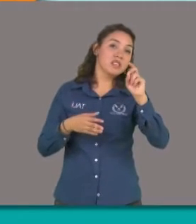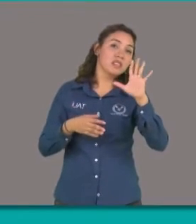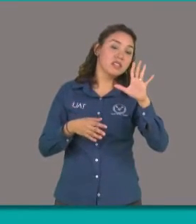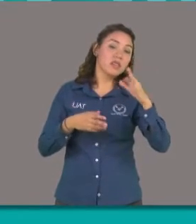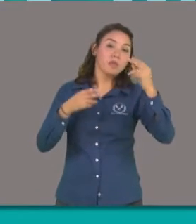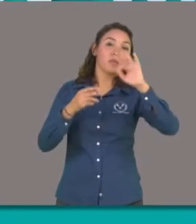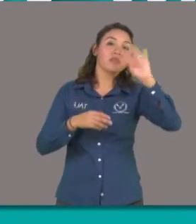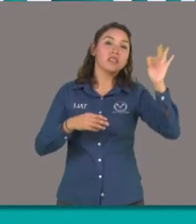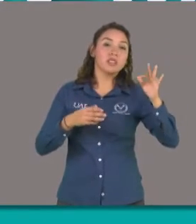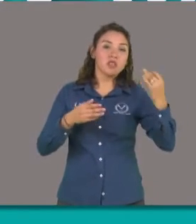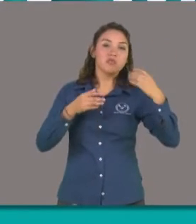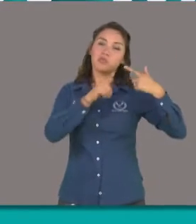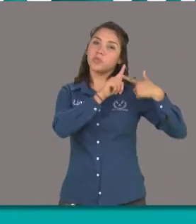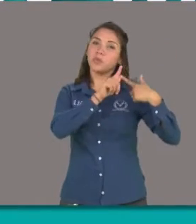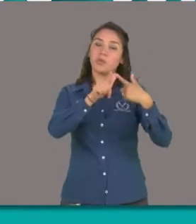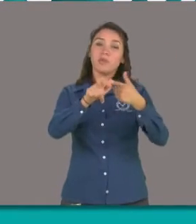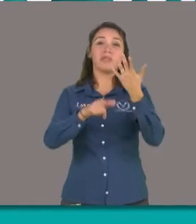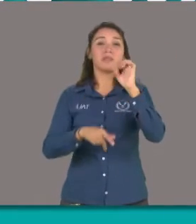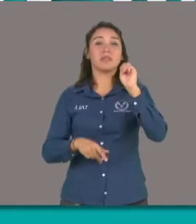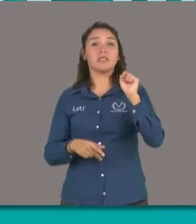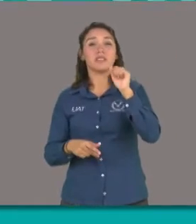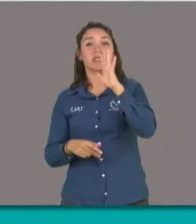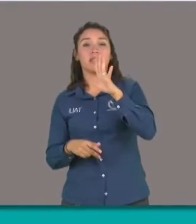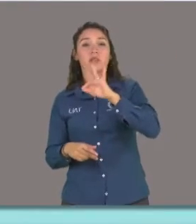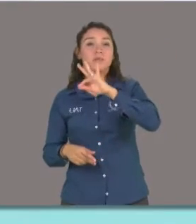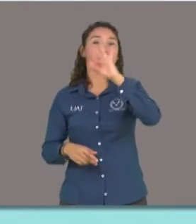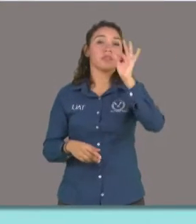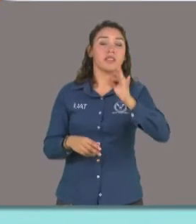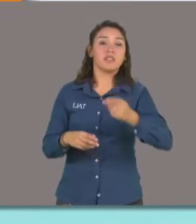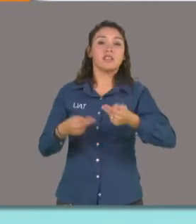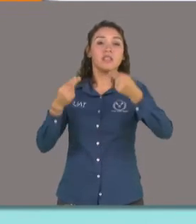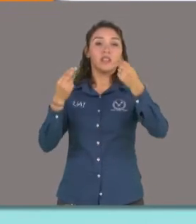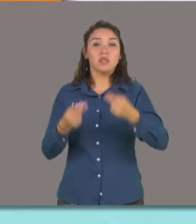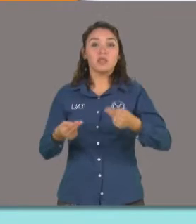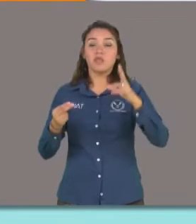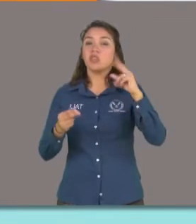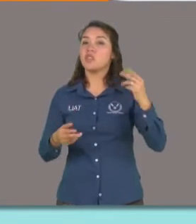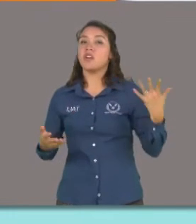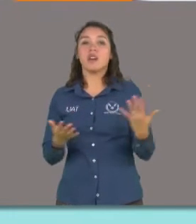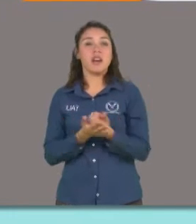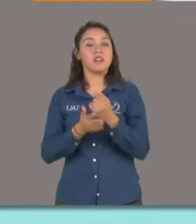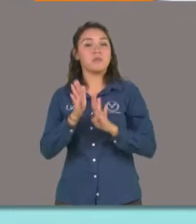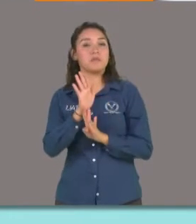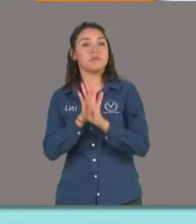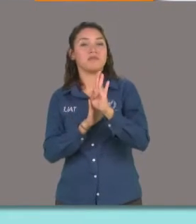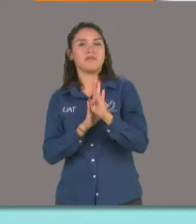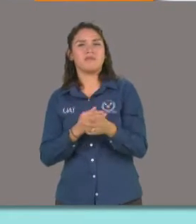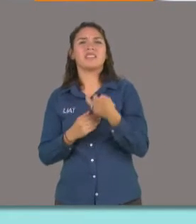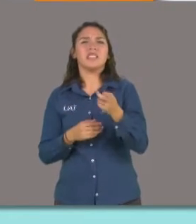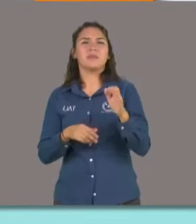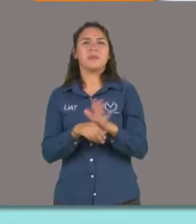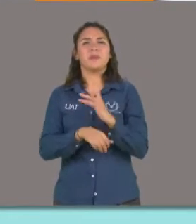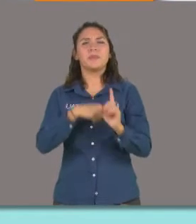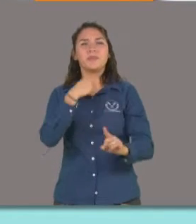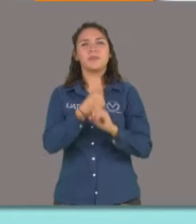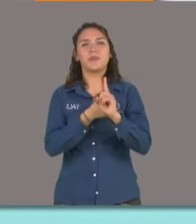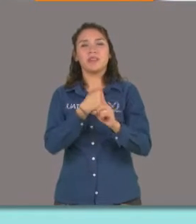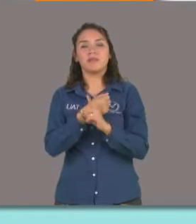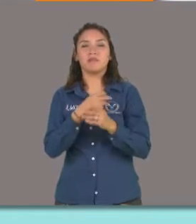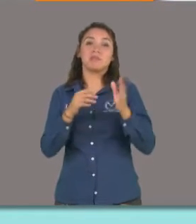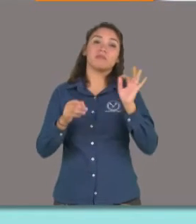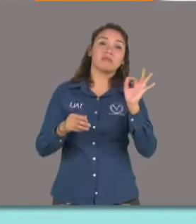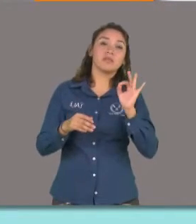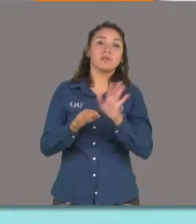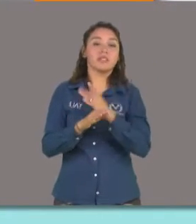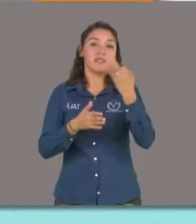los negocios que se emprenden no permanece. Y al quinto año solo llegará un 35%, lo que habla